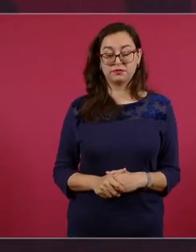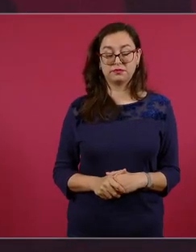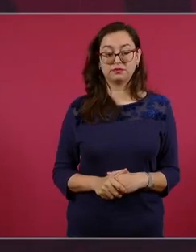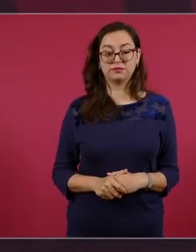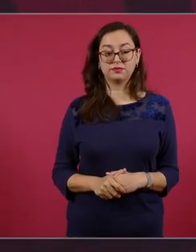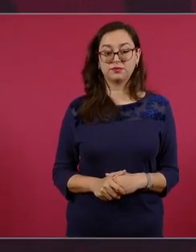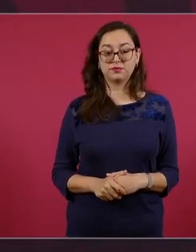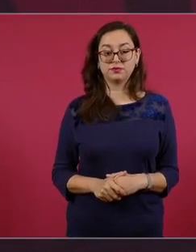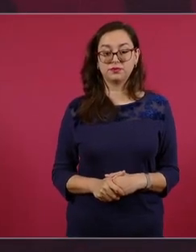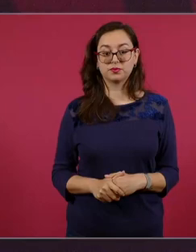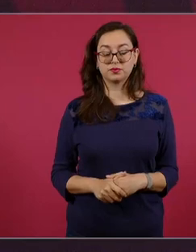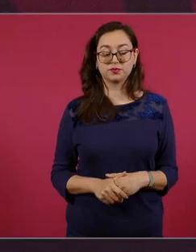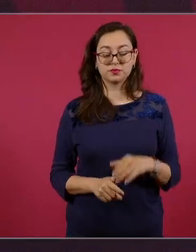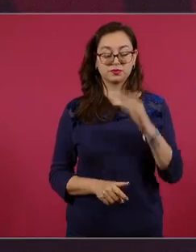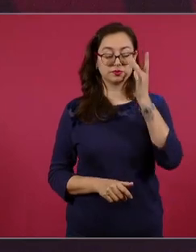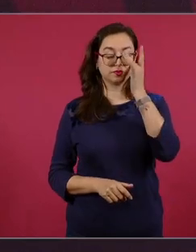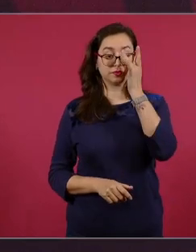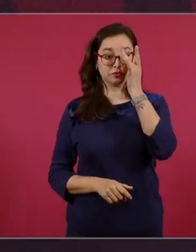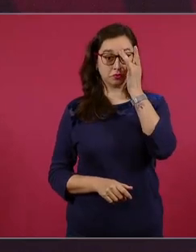y